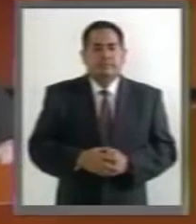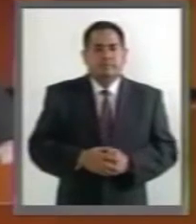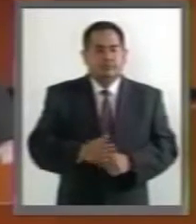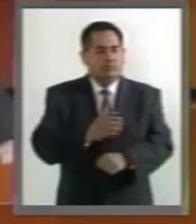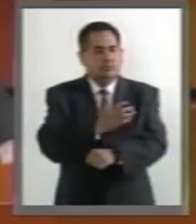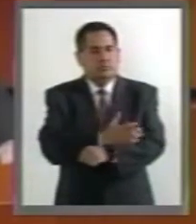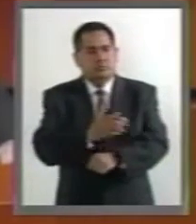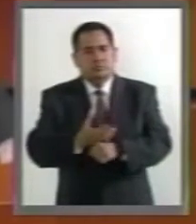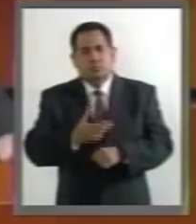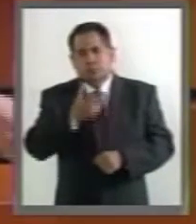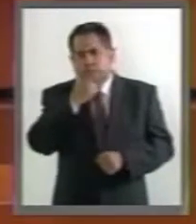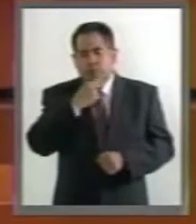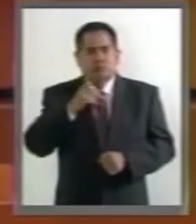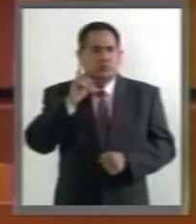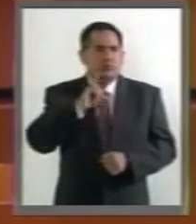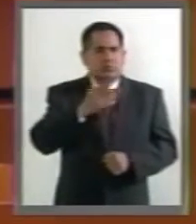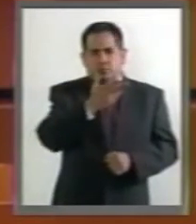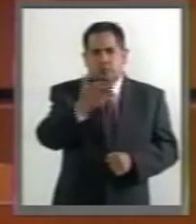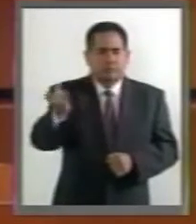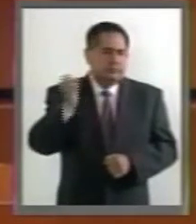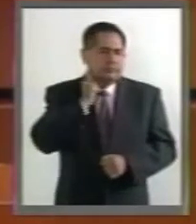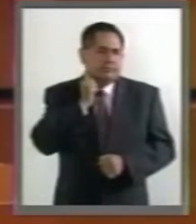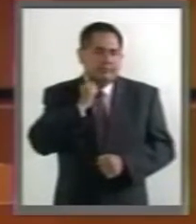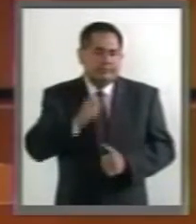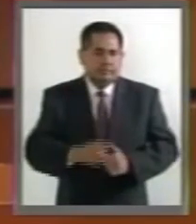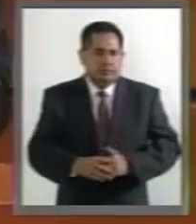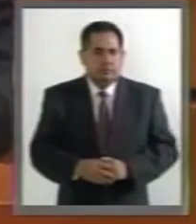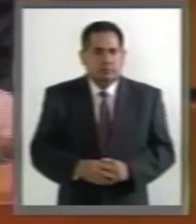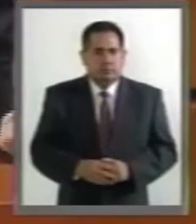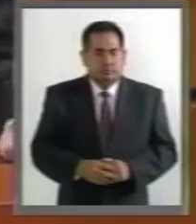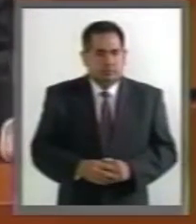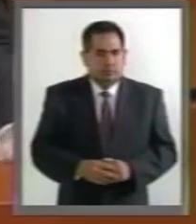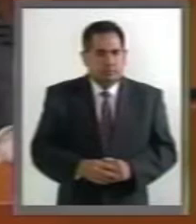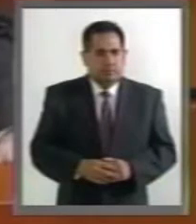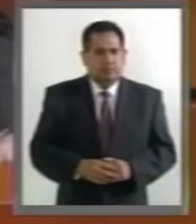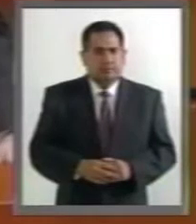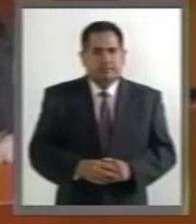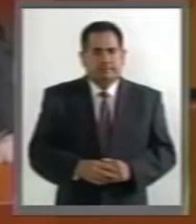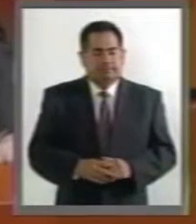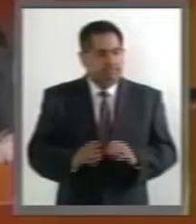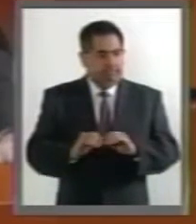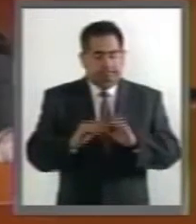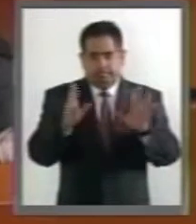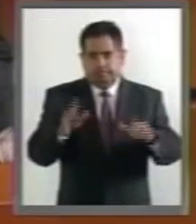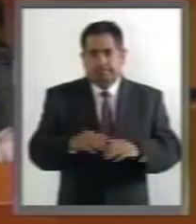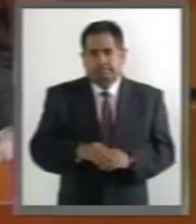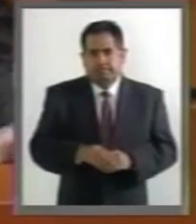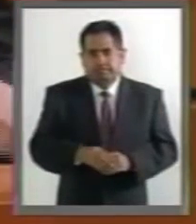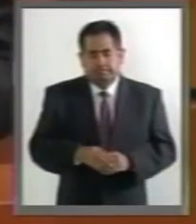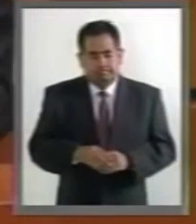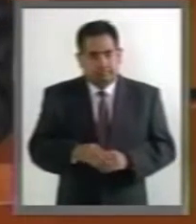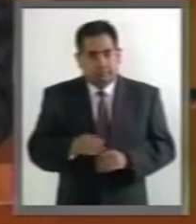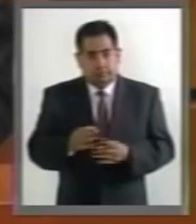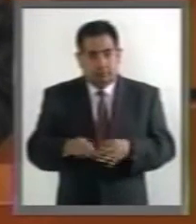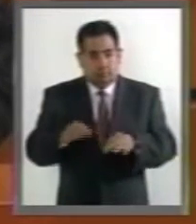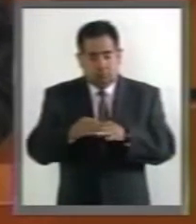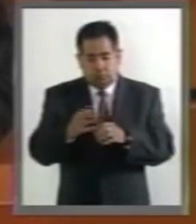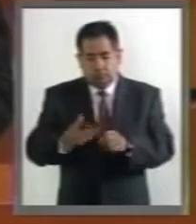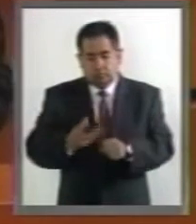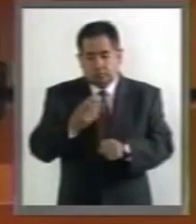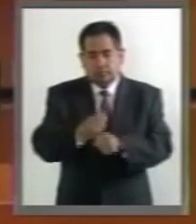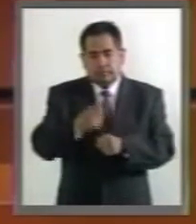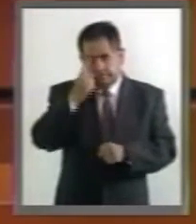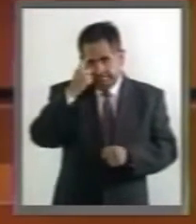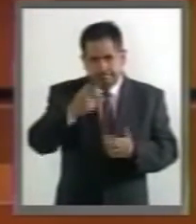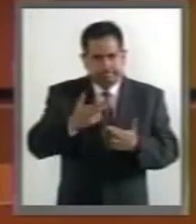compañeras y compañeros senadores, es innegable la enorme aportación que para la